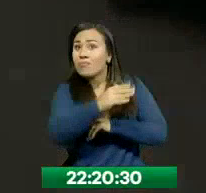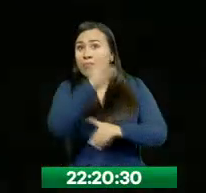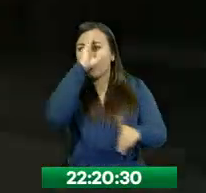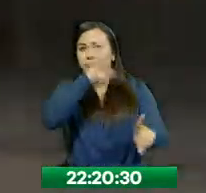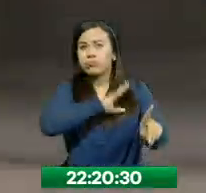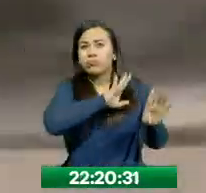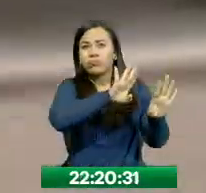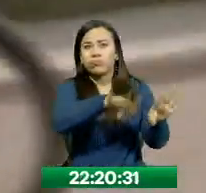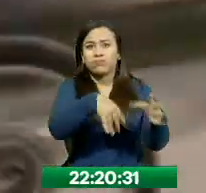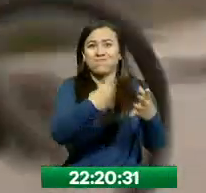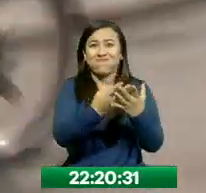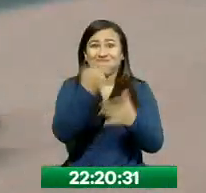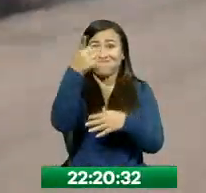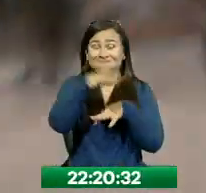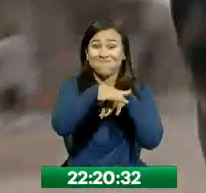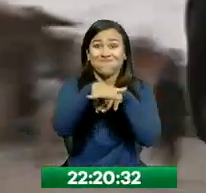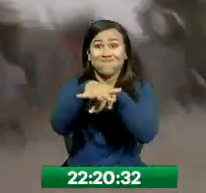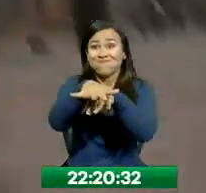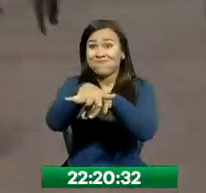ubicación.